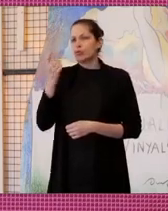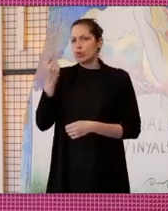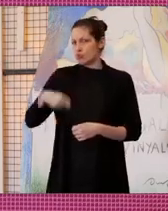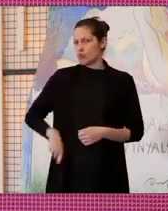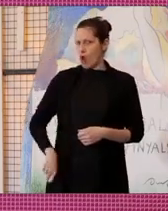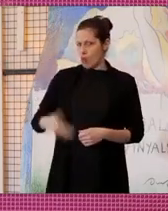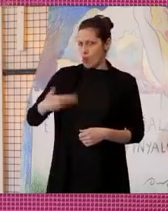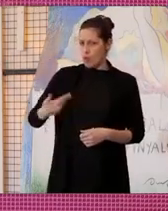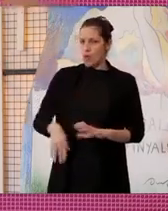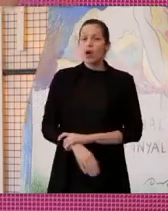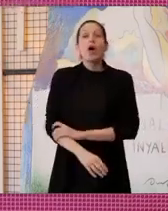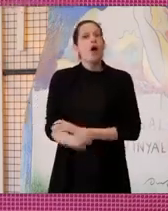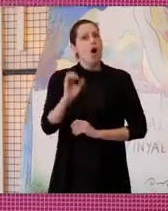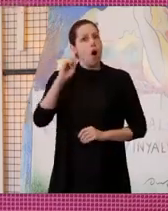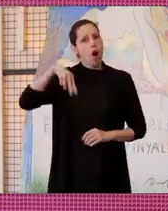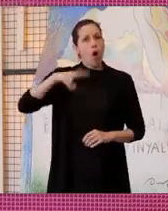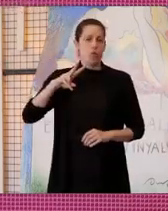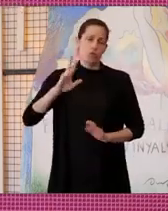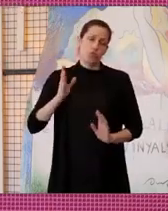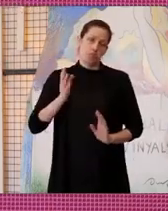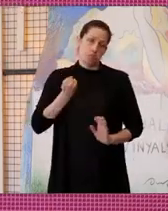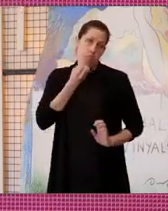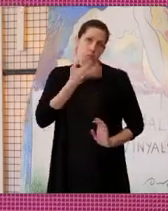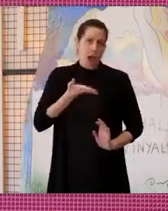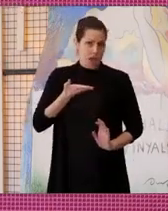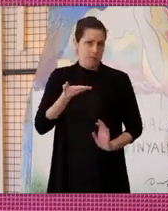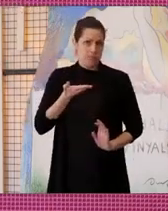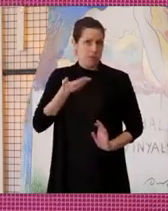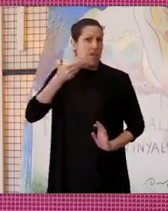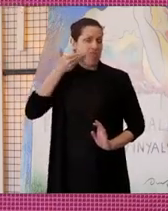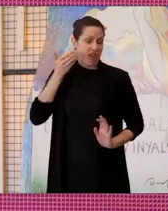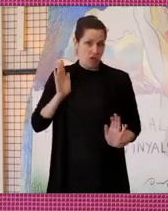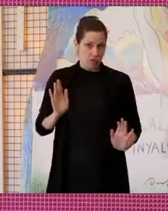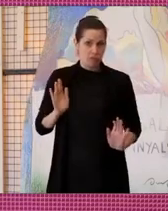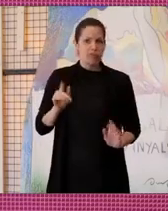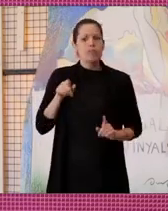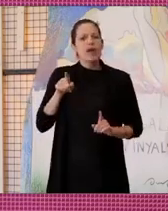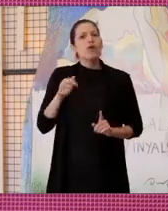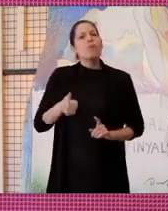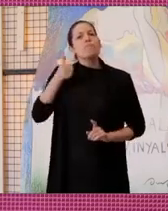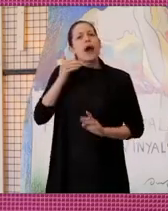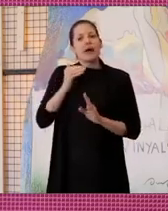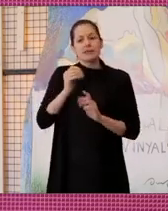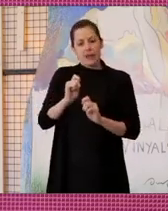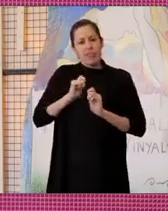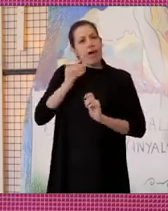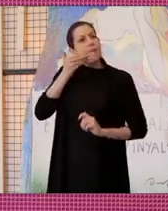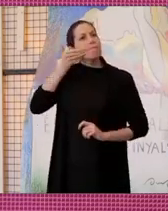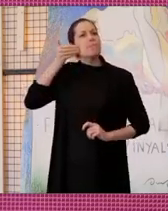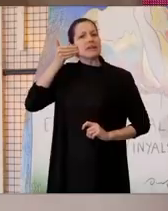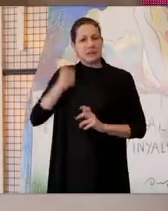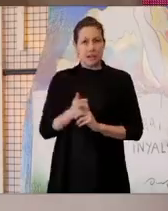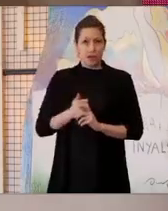en Naciones Unidas no pero son dignos pero sobre todo tiene un nivel de prestigio y el nivel de exigencias para entrar es muy alto